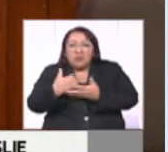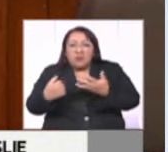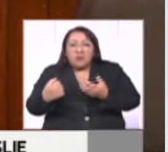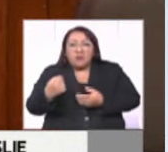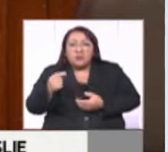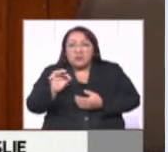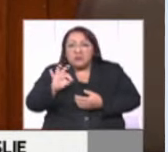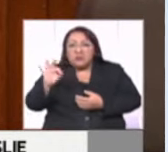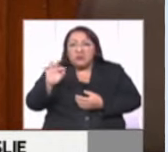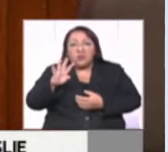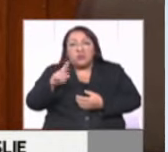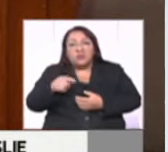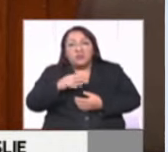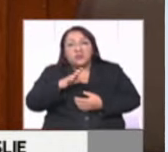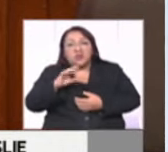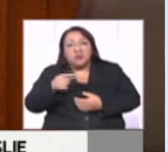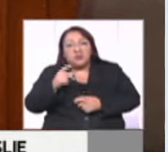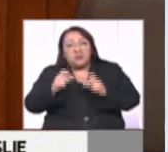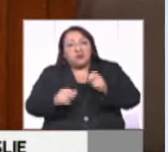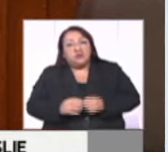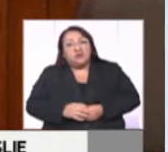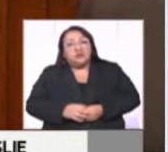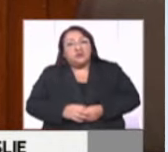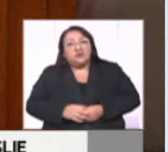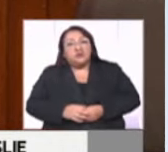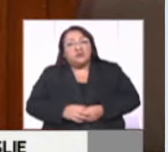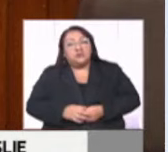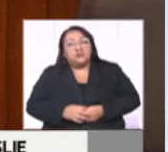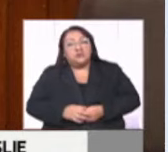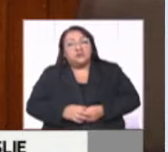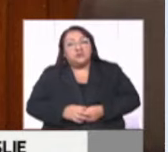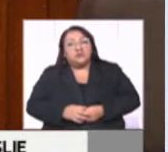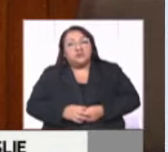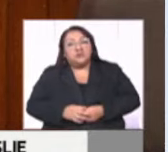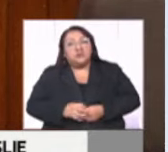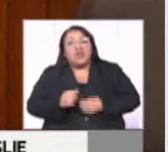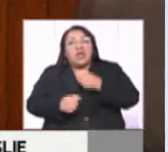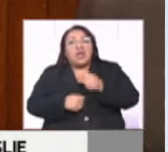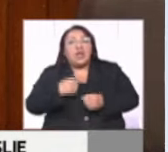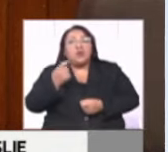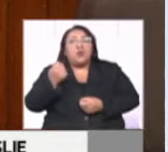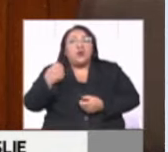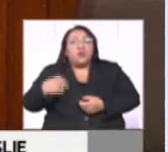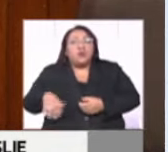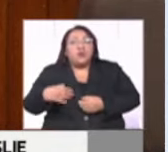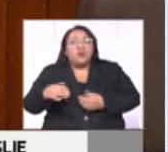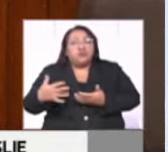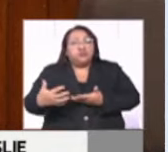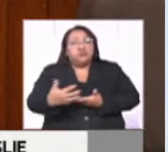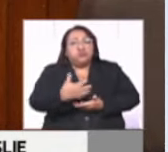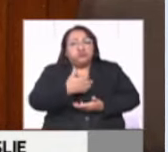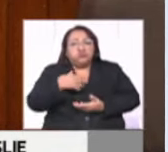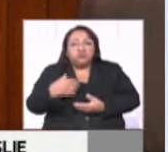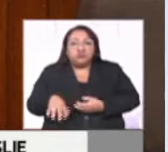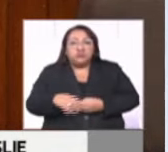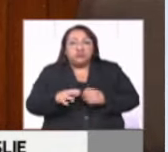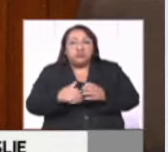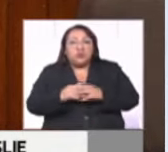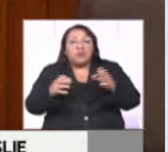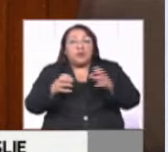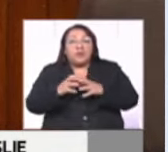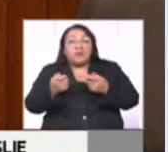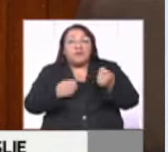día entran 4.000, 5.000 personas. Al año, ¿cuánto se va a llevar esa empresa cuando muchos de los